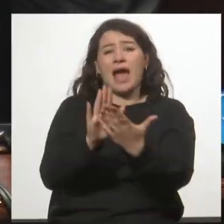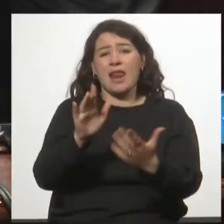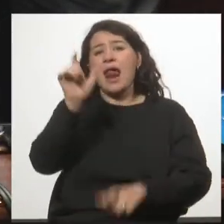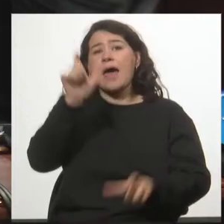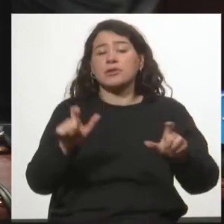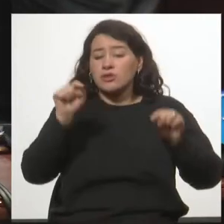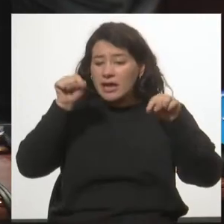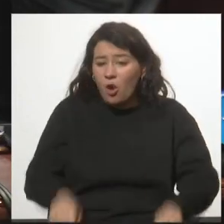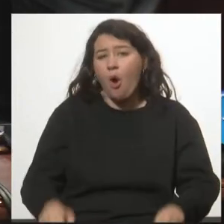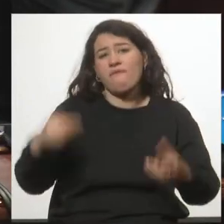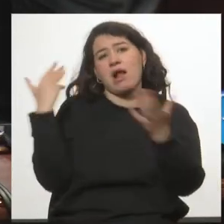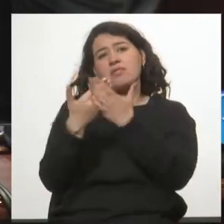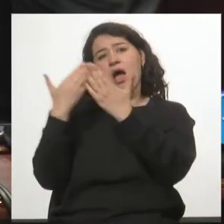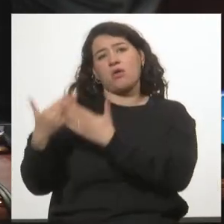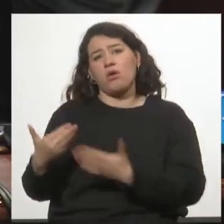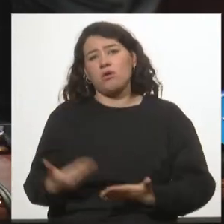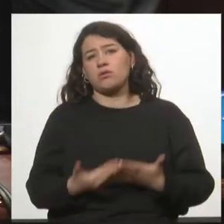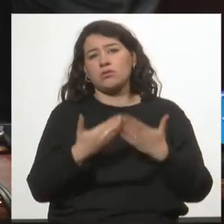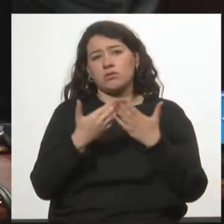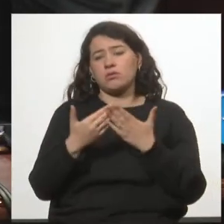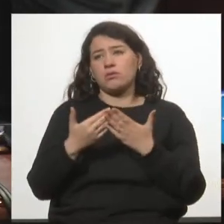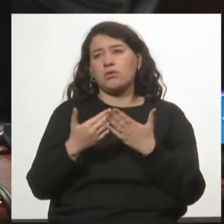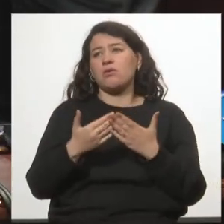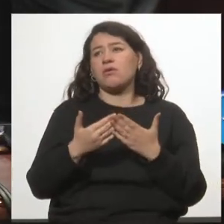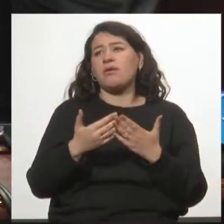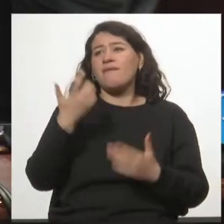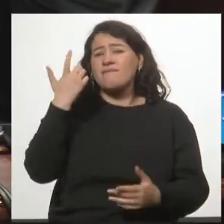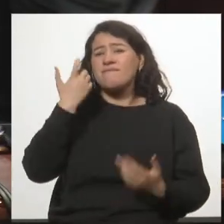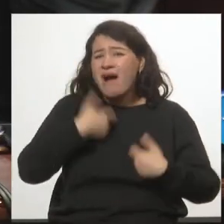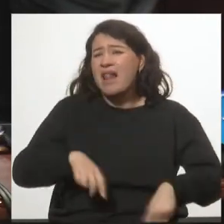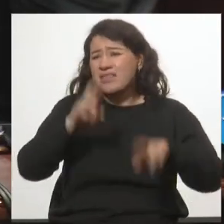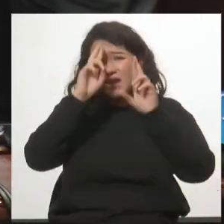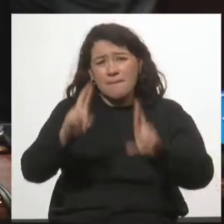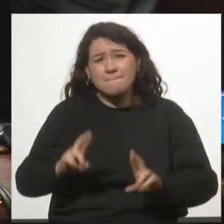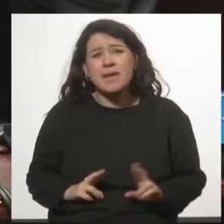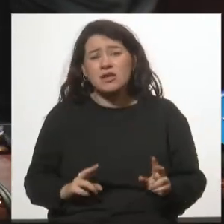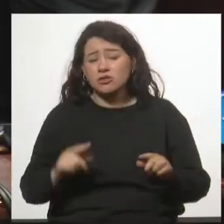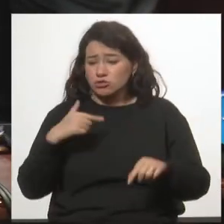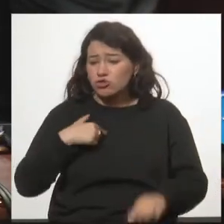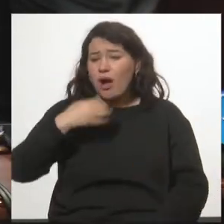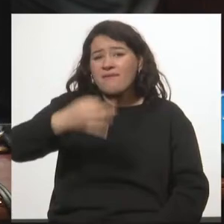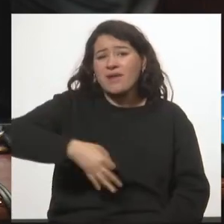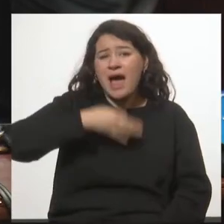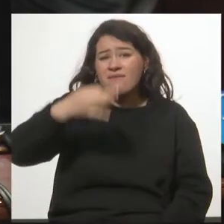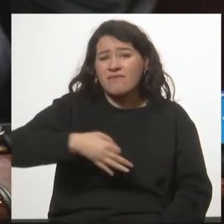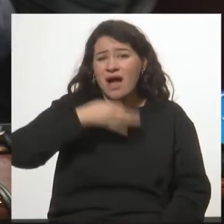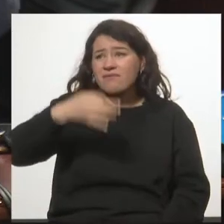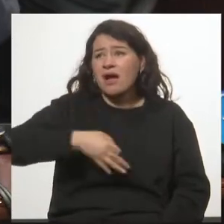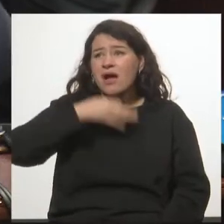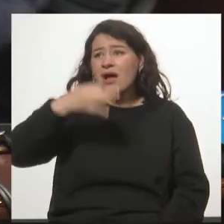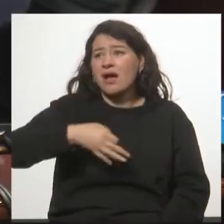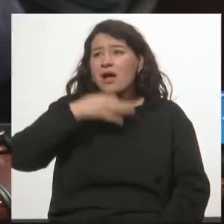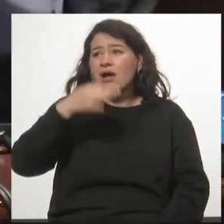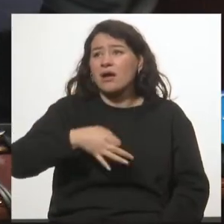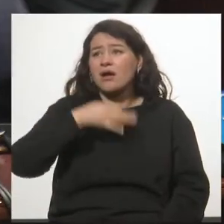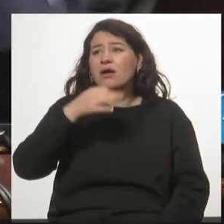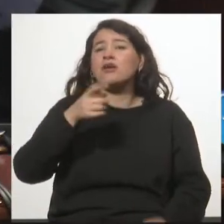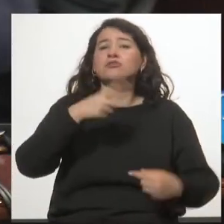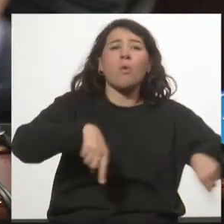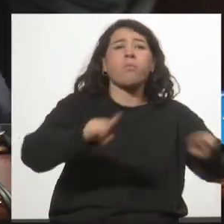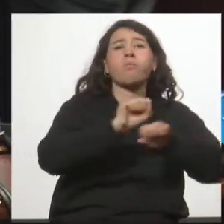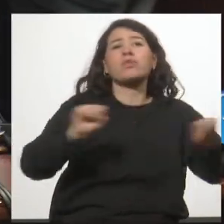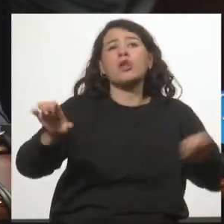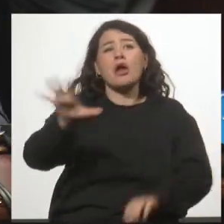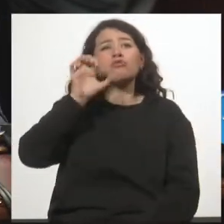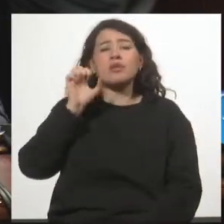a los que no están acá que con una falta de respeto mientras yo hablaba en la interpelación al menos podían haber